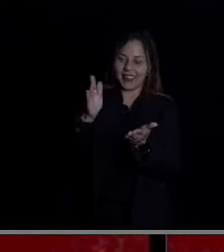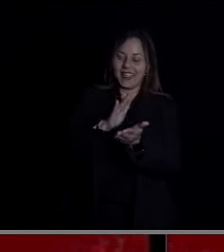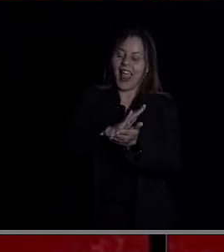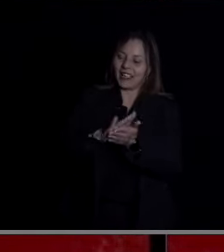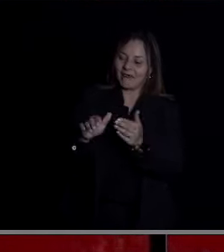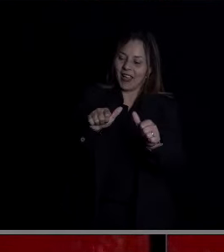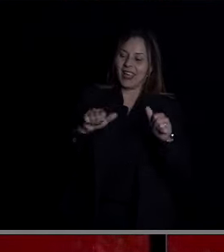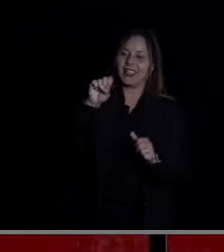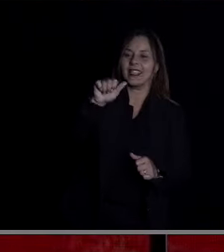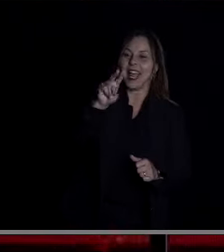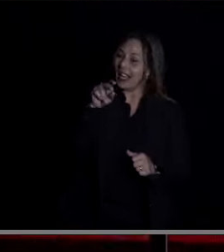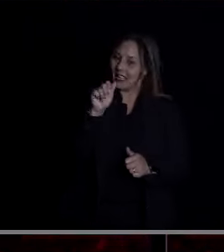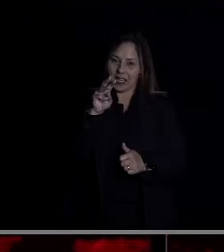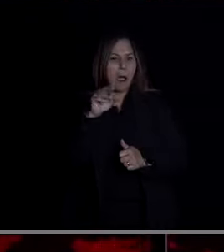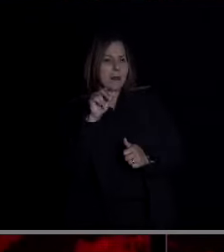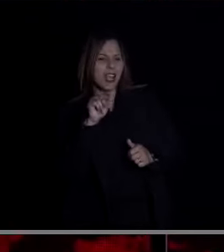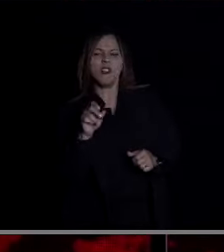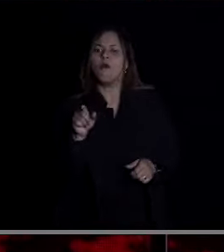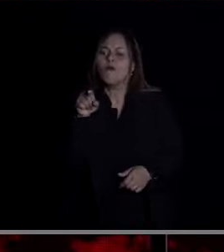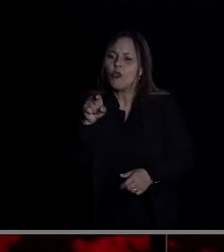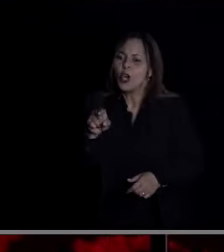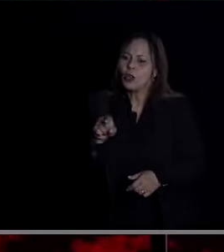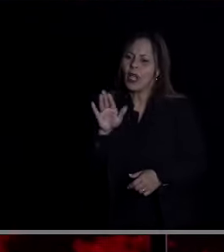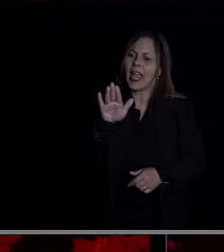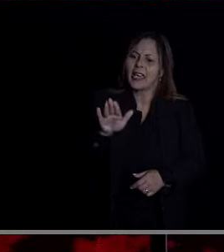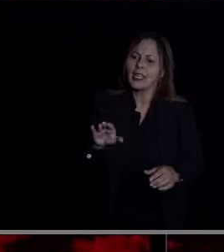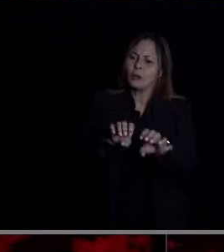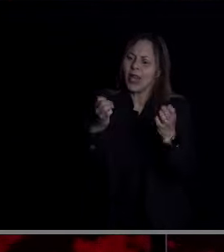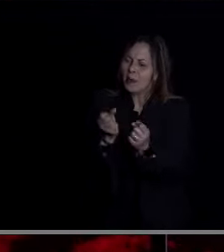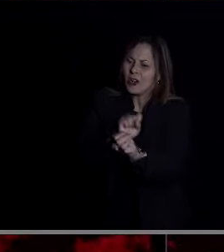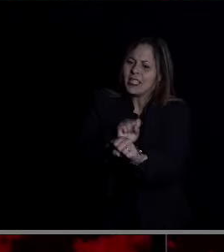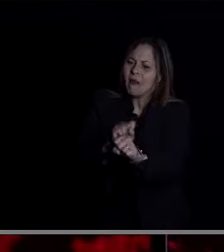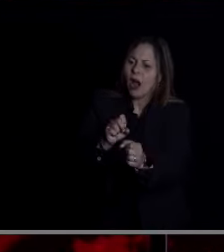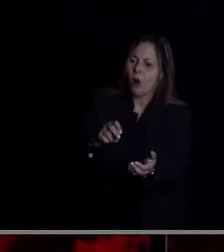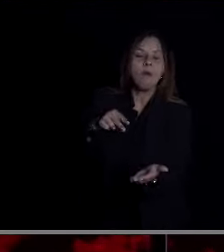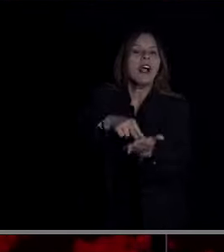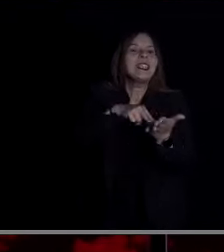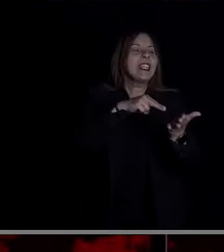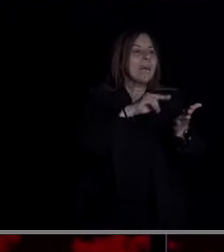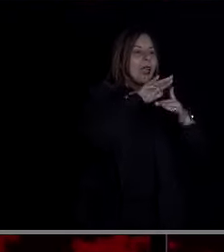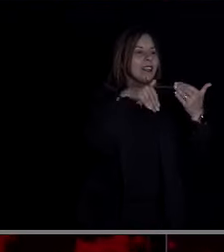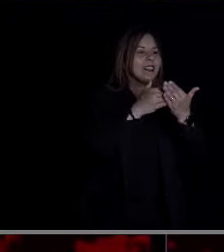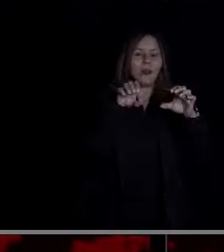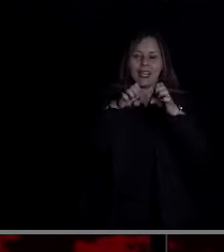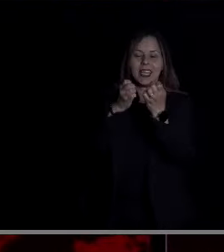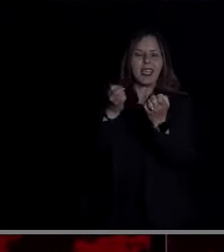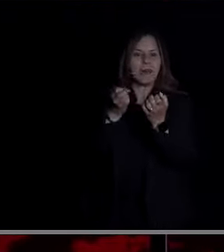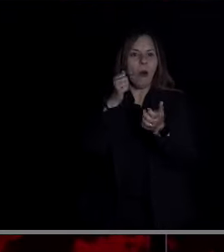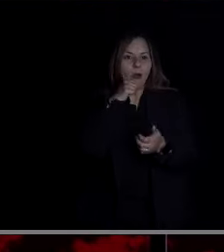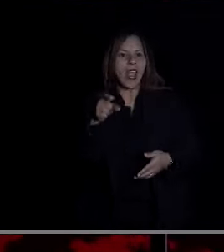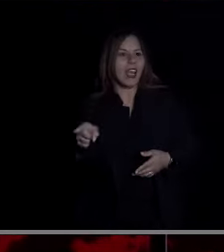saneamiento. Y su equipo de trabajo, anda por ahí. Tiene que haber 2 o 3. Pónganse de pie los de saneamiento. Si